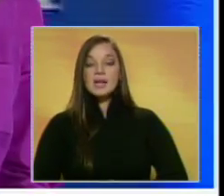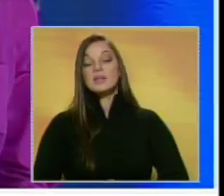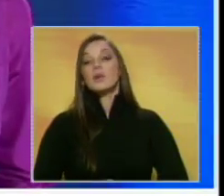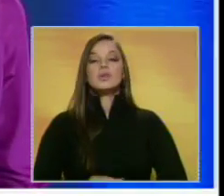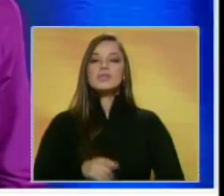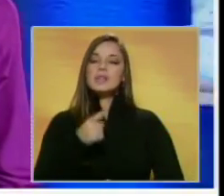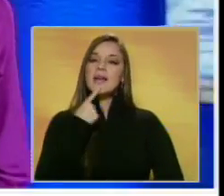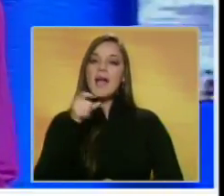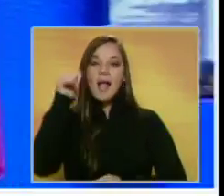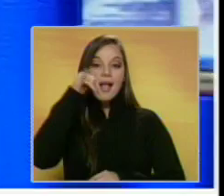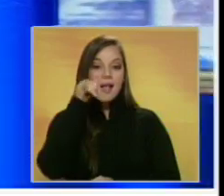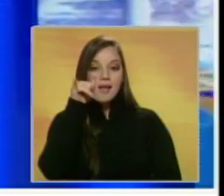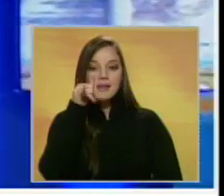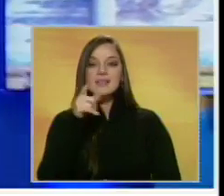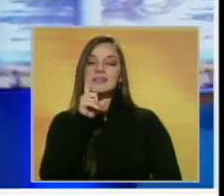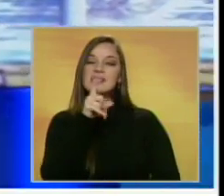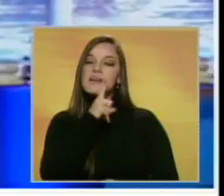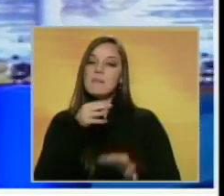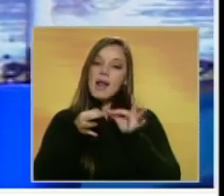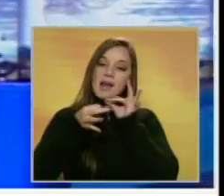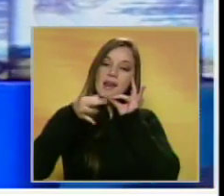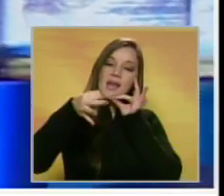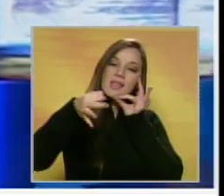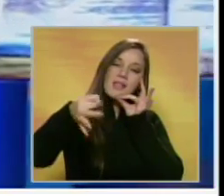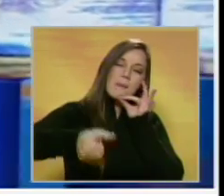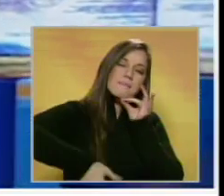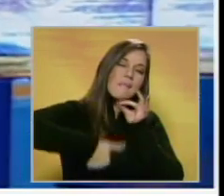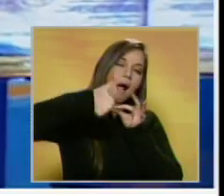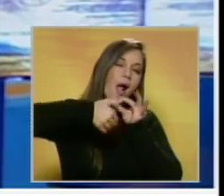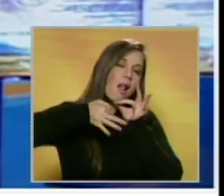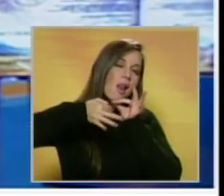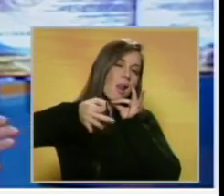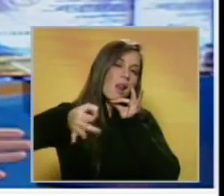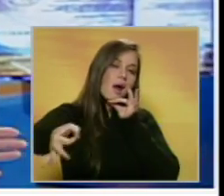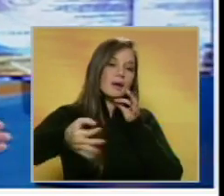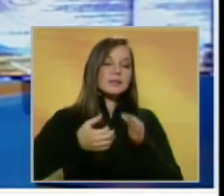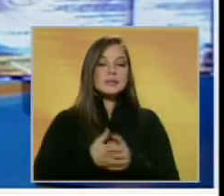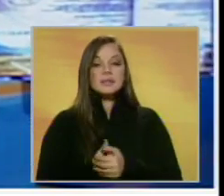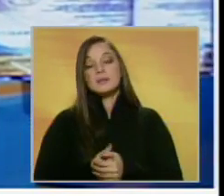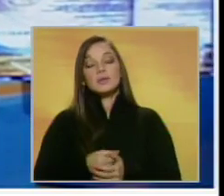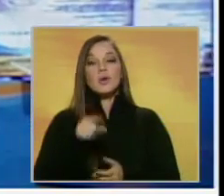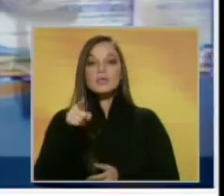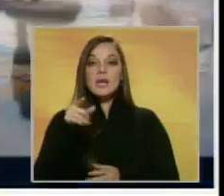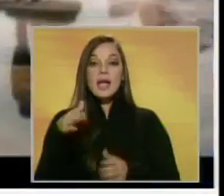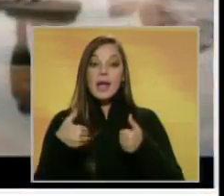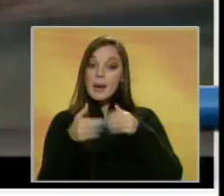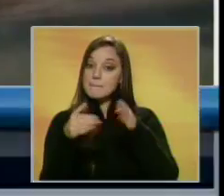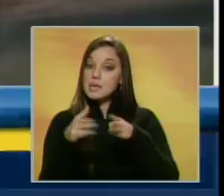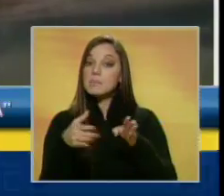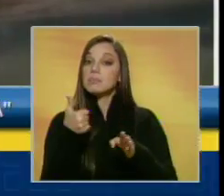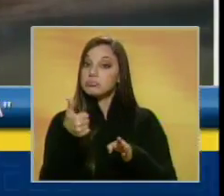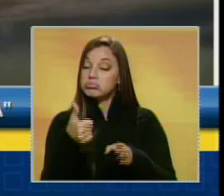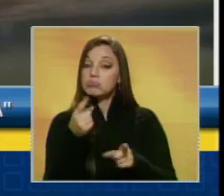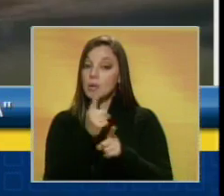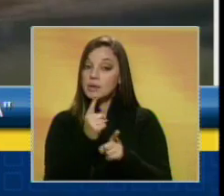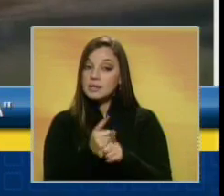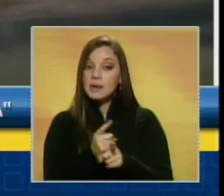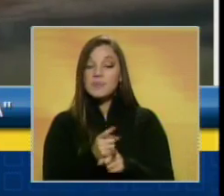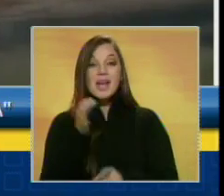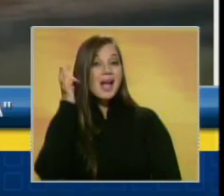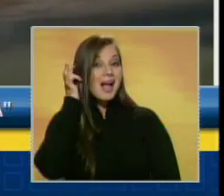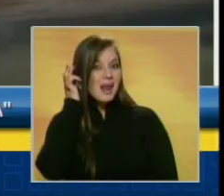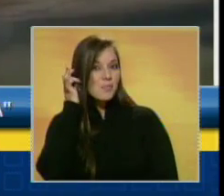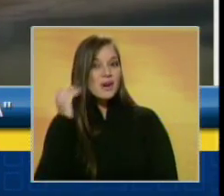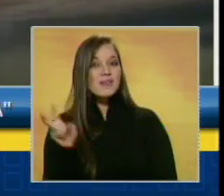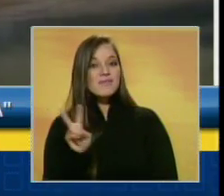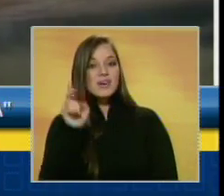La Distancia Más Larga fue premiado como mejor película iberoamericana de ficción en Panamá. La película, dirigida por la venezolana